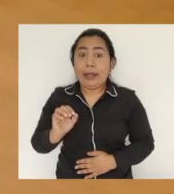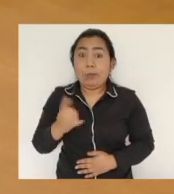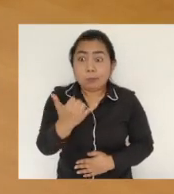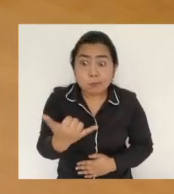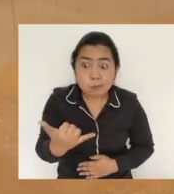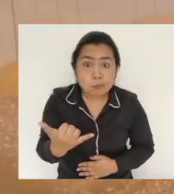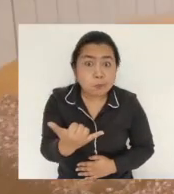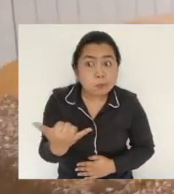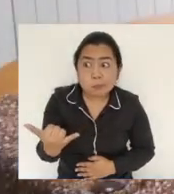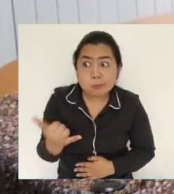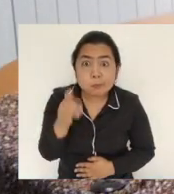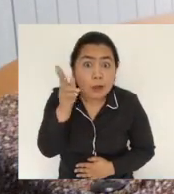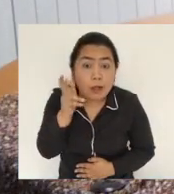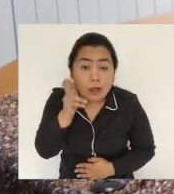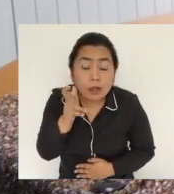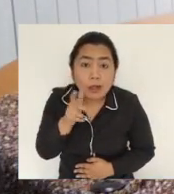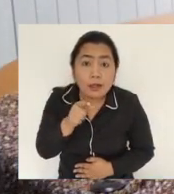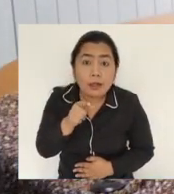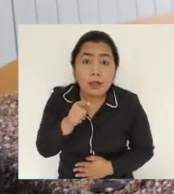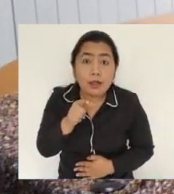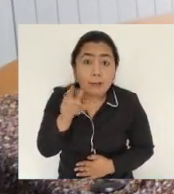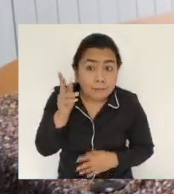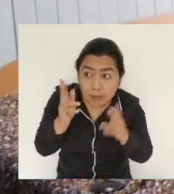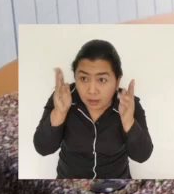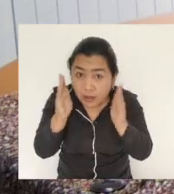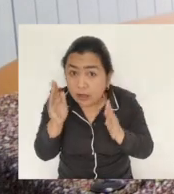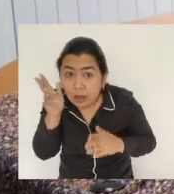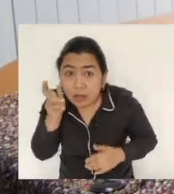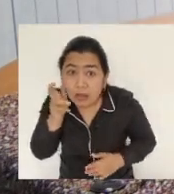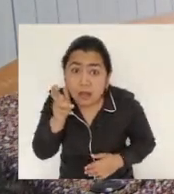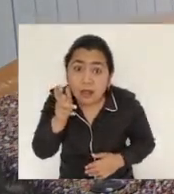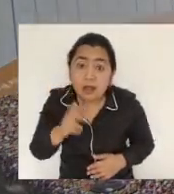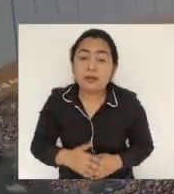¿Están ahí? ¿Me oyen? ¿Me escuchan?